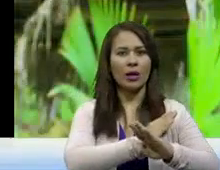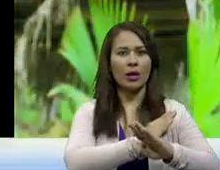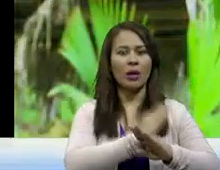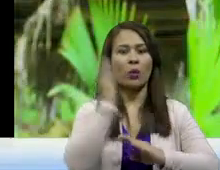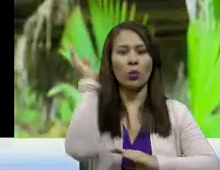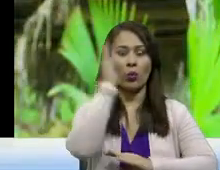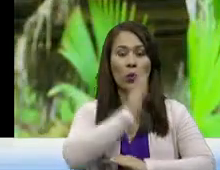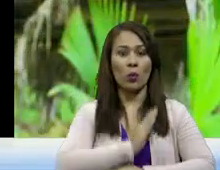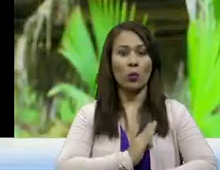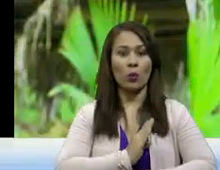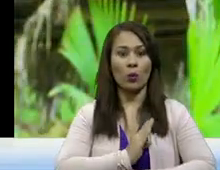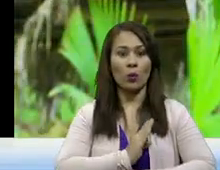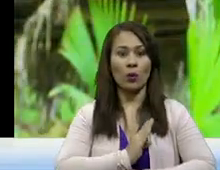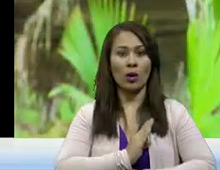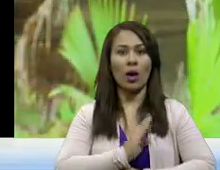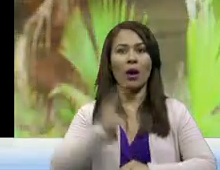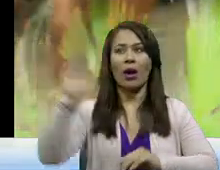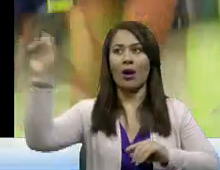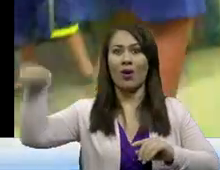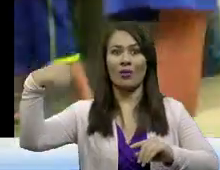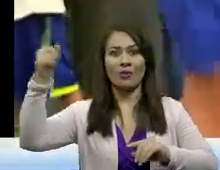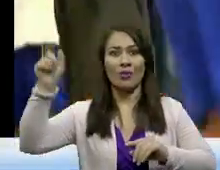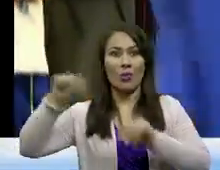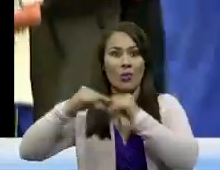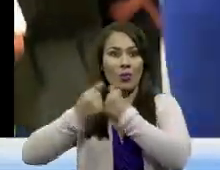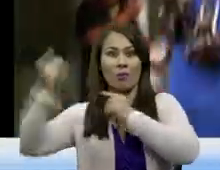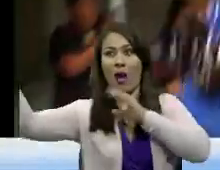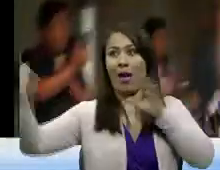o nunca lo pudieron conquistar.